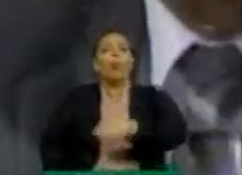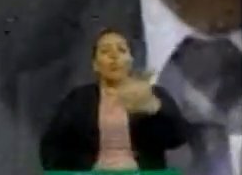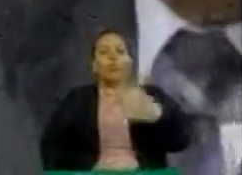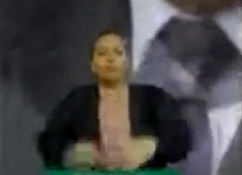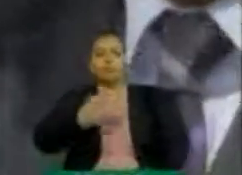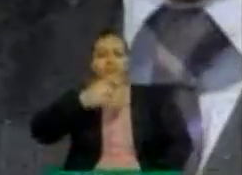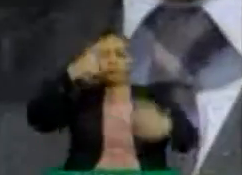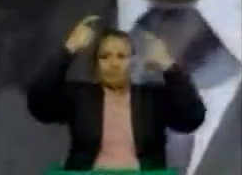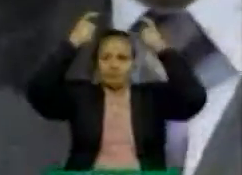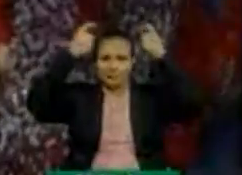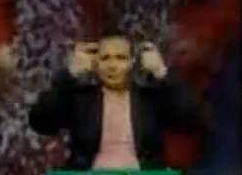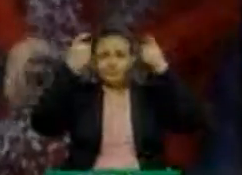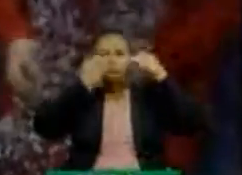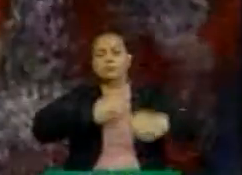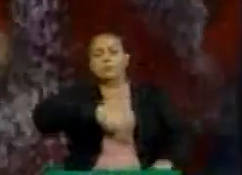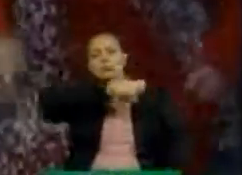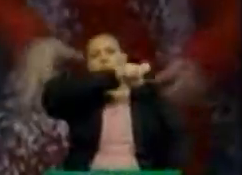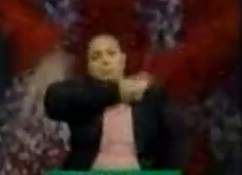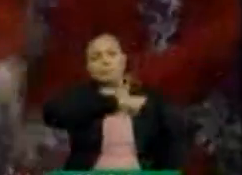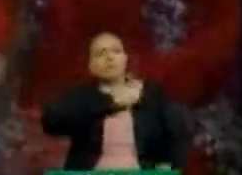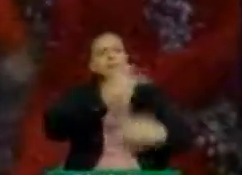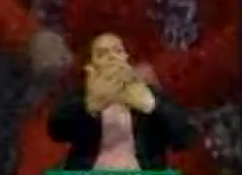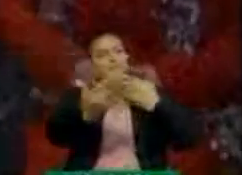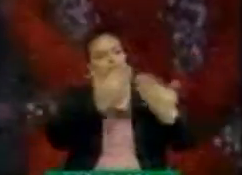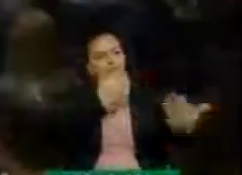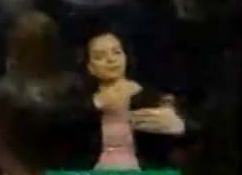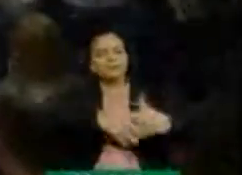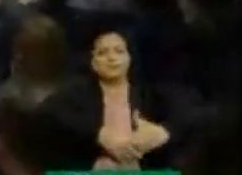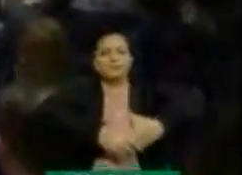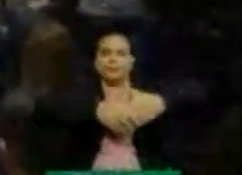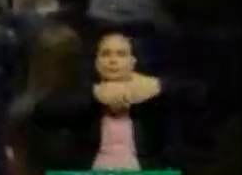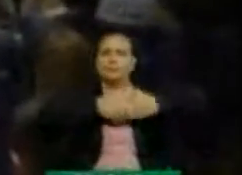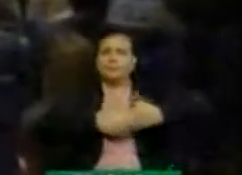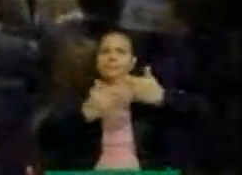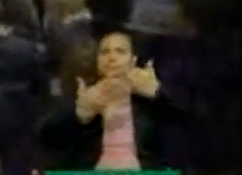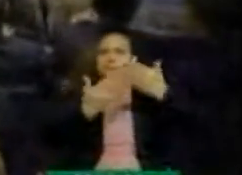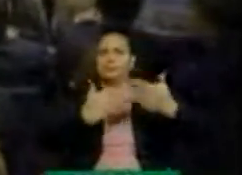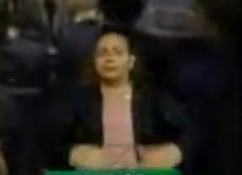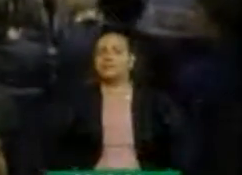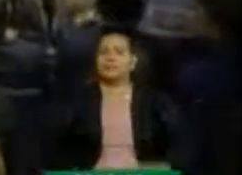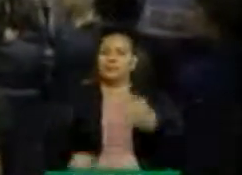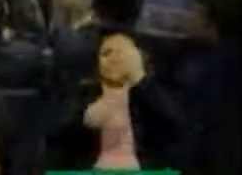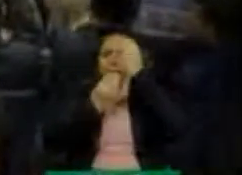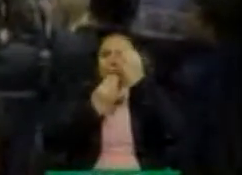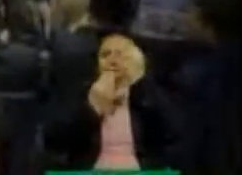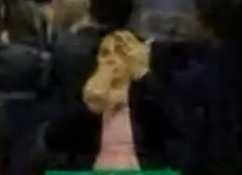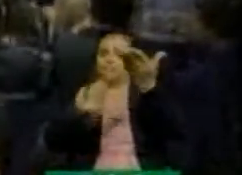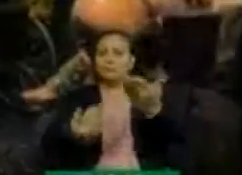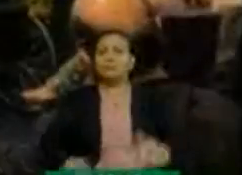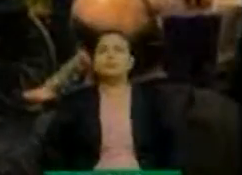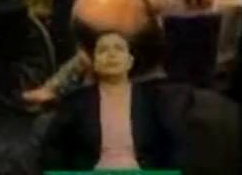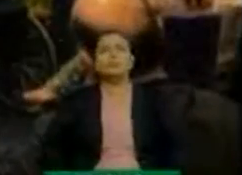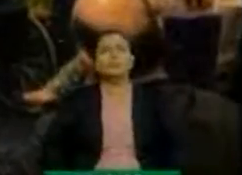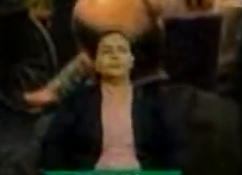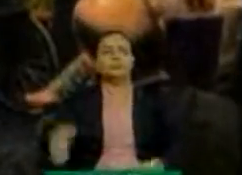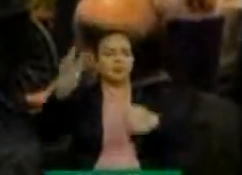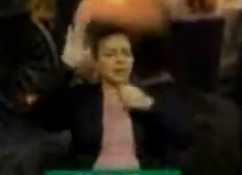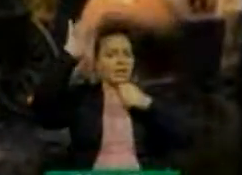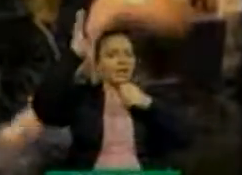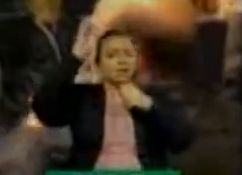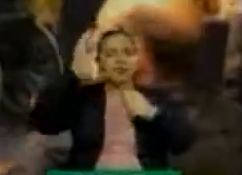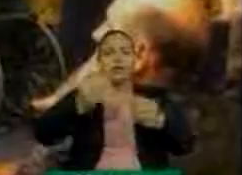sextos el jefe del estado y confiar los contras ante los invitados internacionales el programa iberoamericano